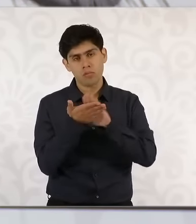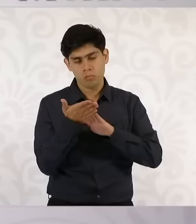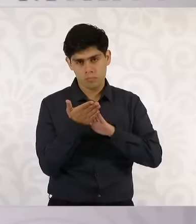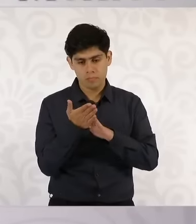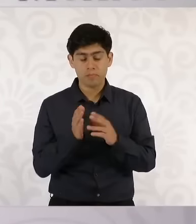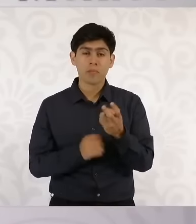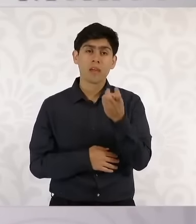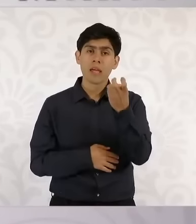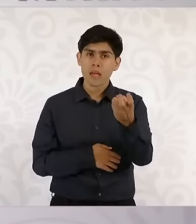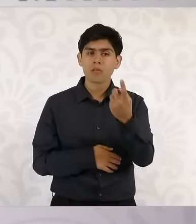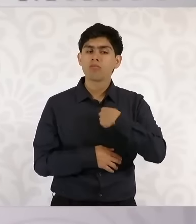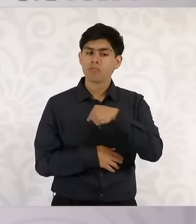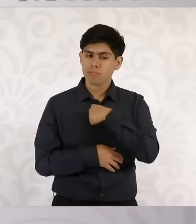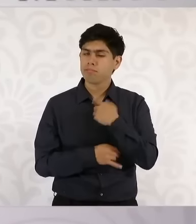nosotros.